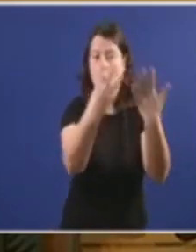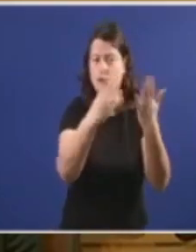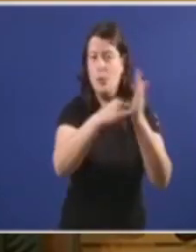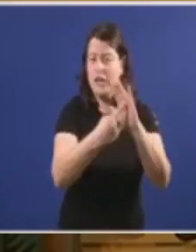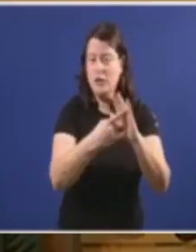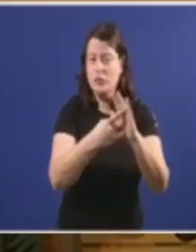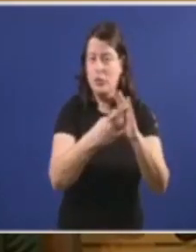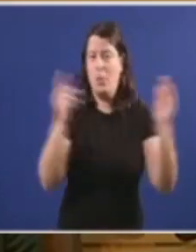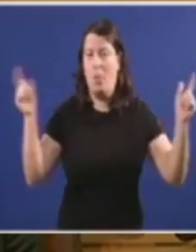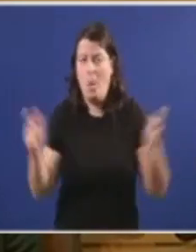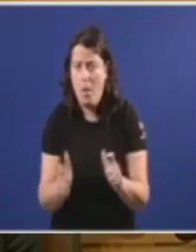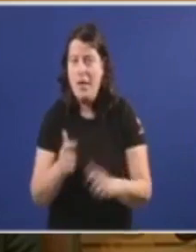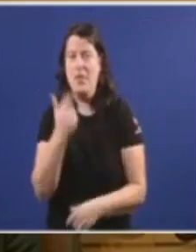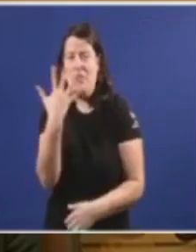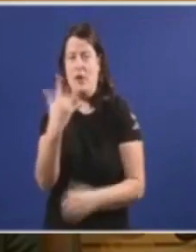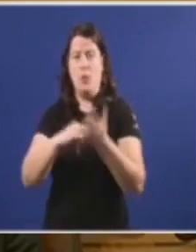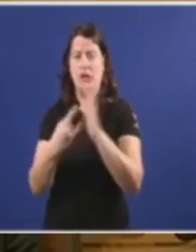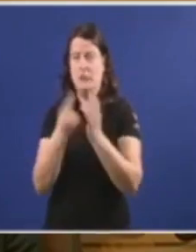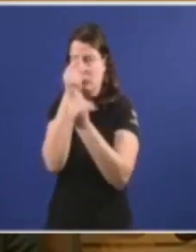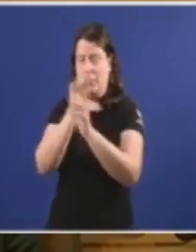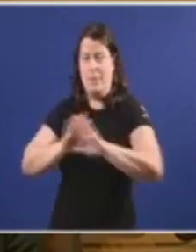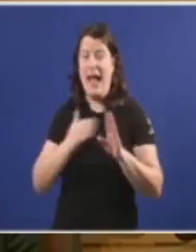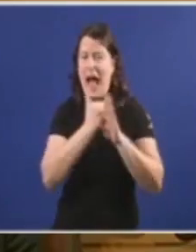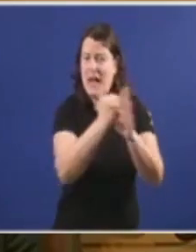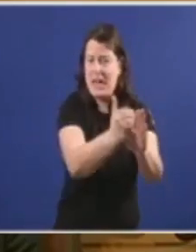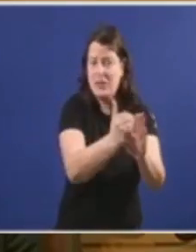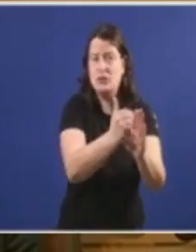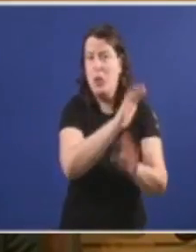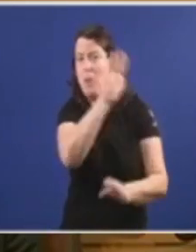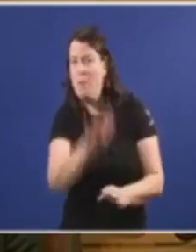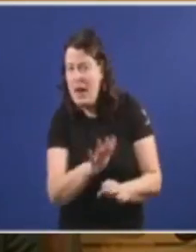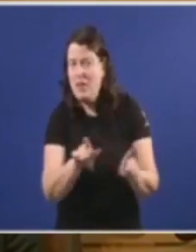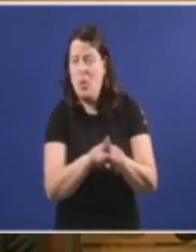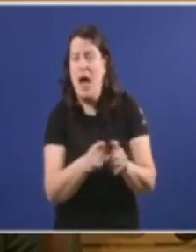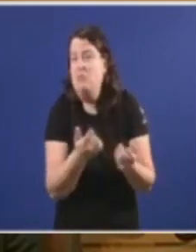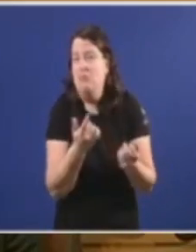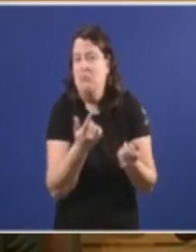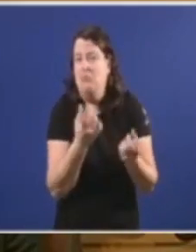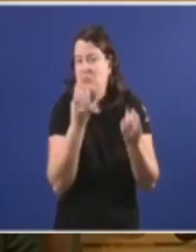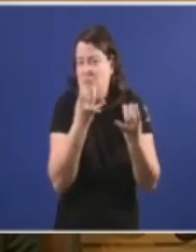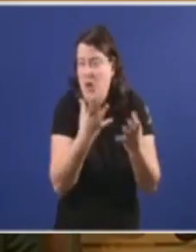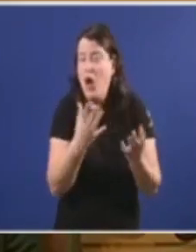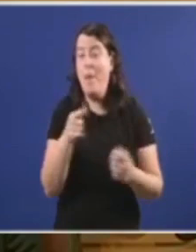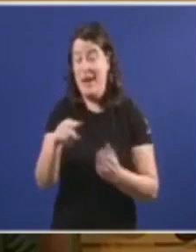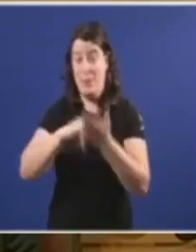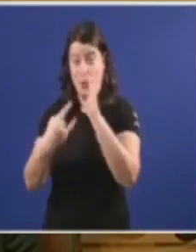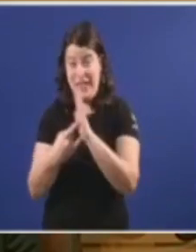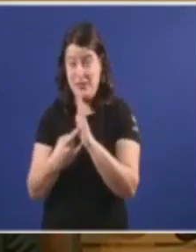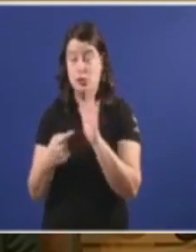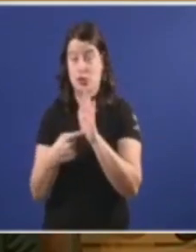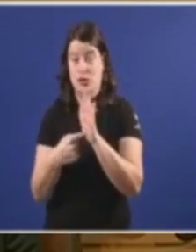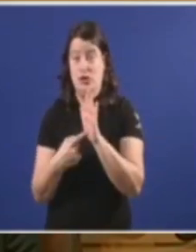definiu como moi concretos. Vese que o resto deben ser inconcretos ou de recheo. Pero que nin estes proxectos que